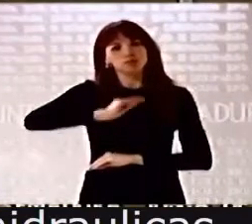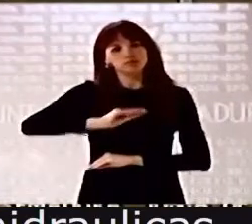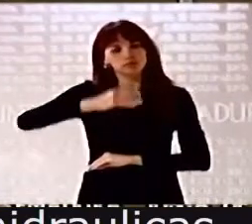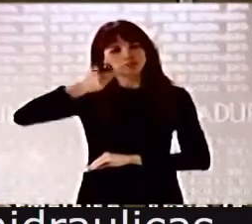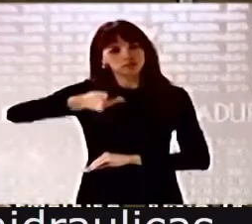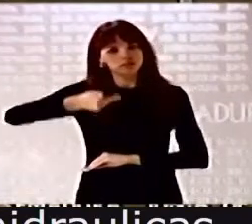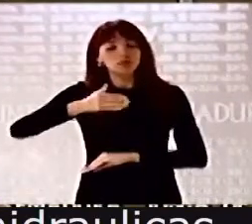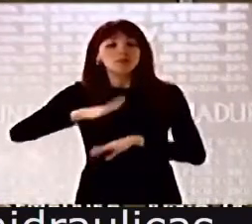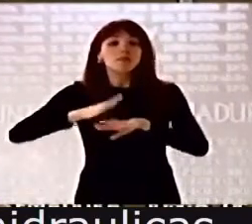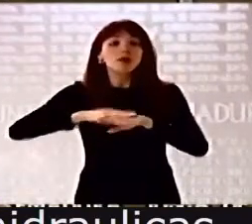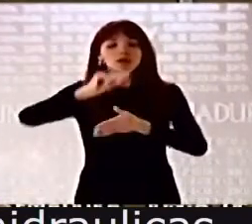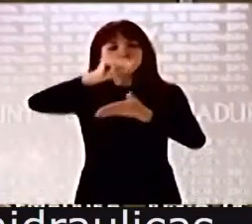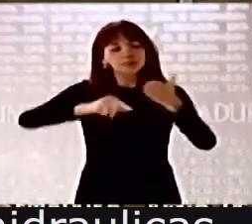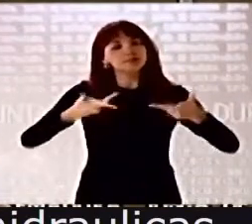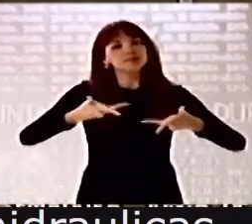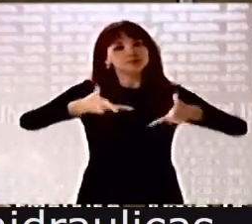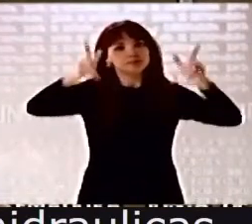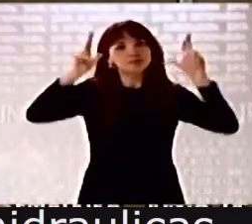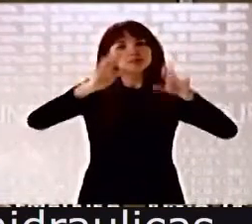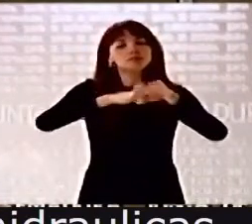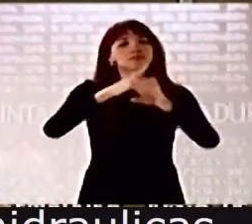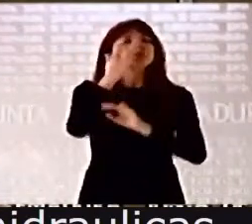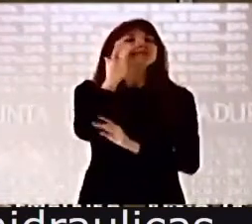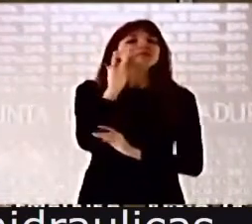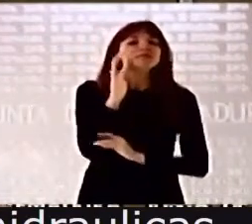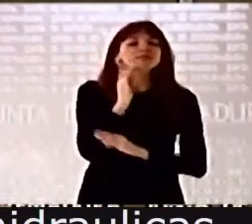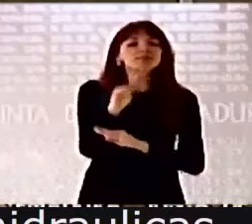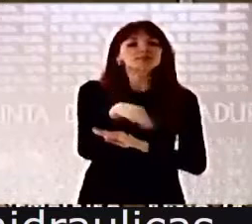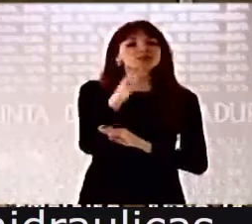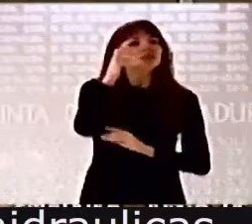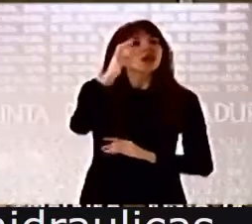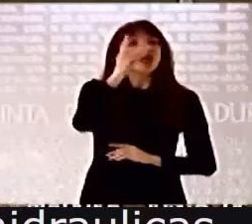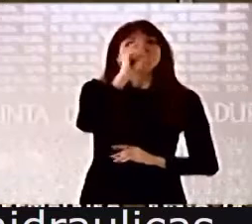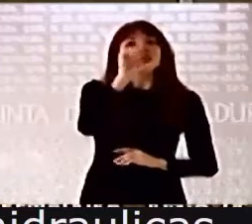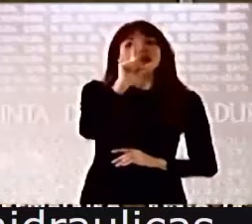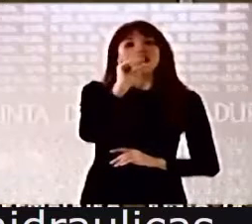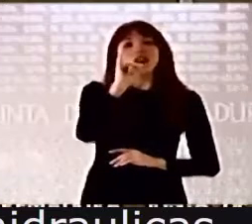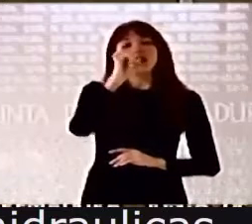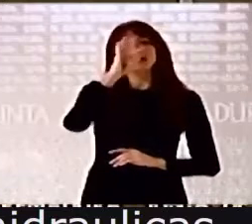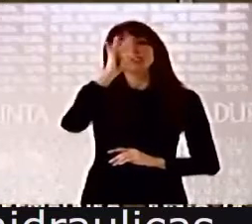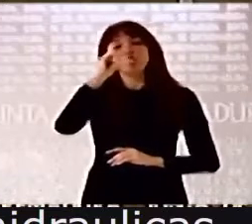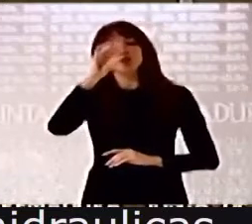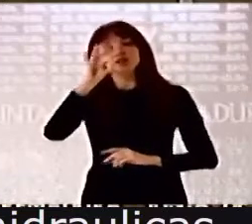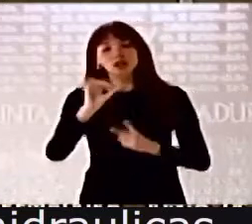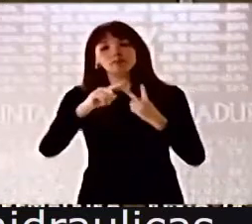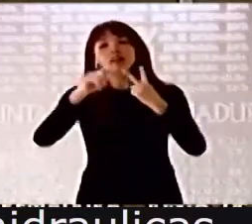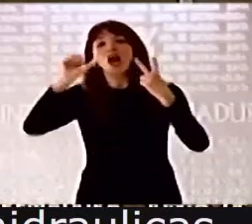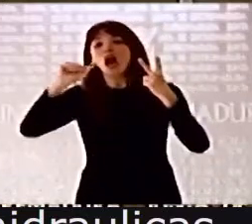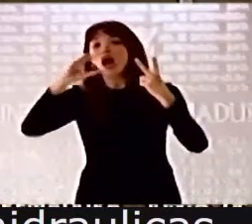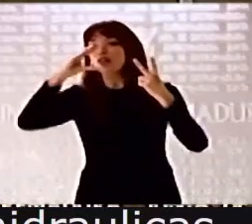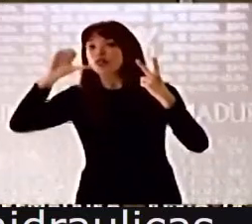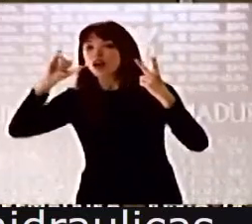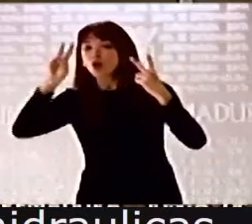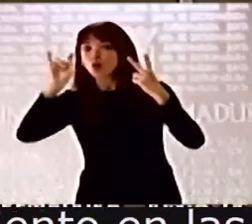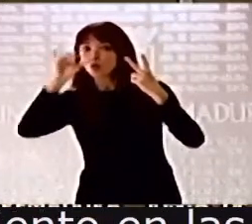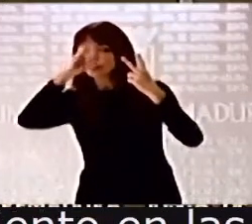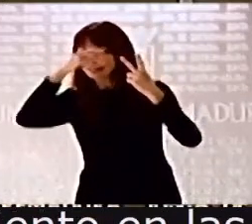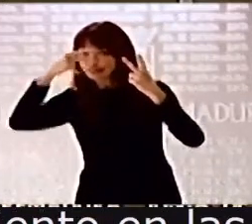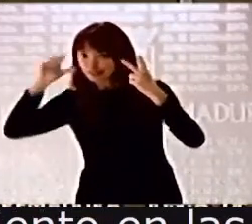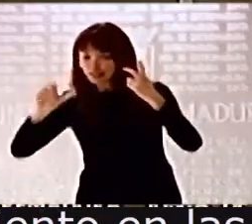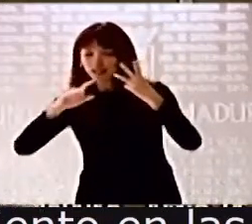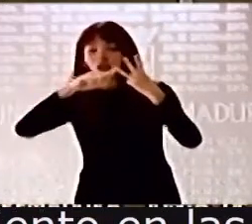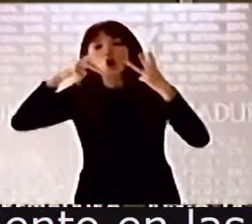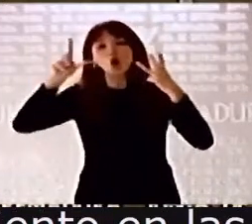obras de mejora de abastecimiento y saneamiento en las localidades de Deleitosa, Aceuche y Logrosán, por valor de casi 6 millones de euros,